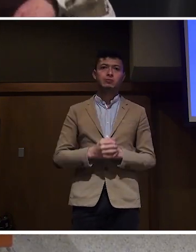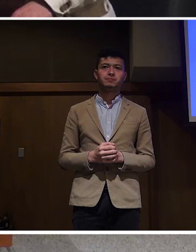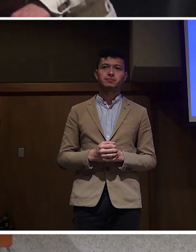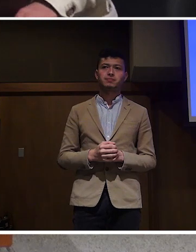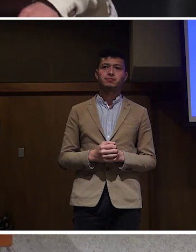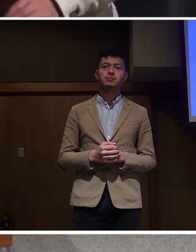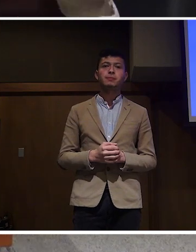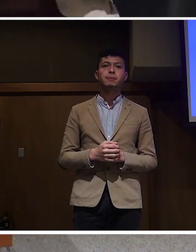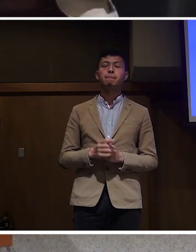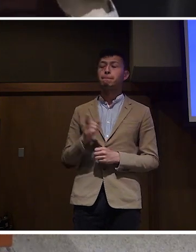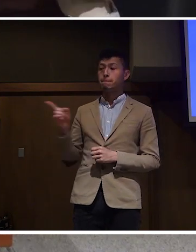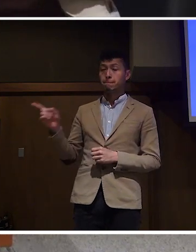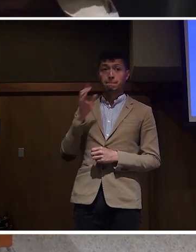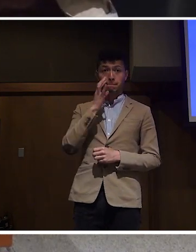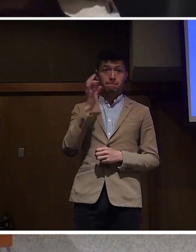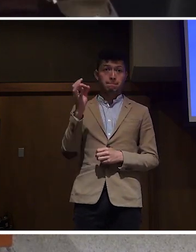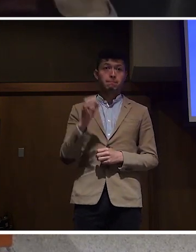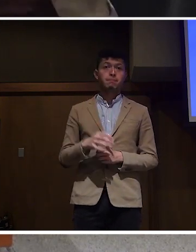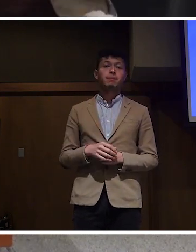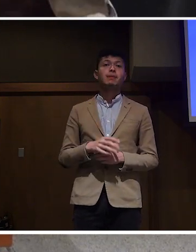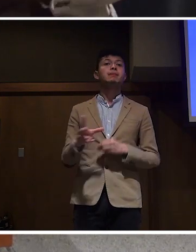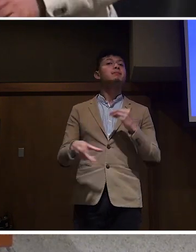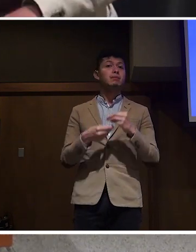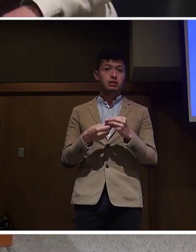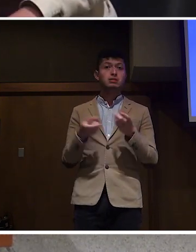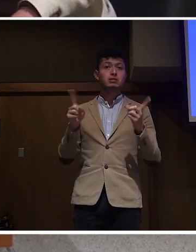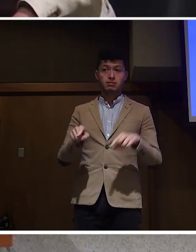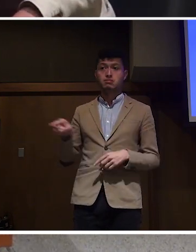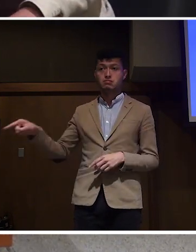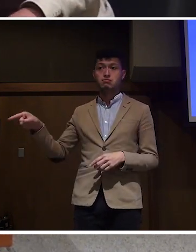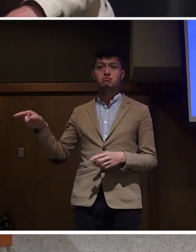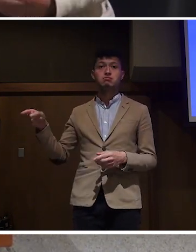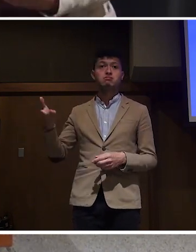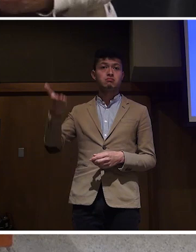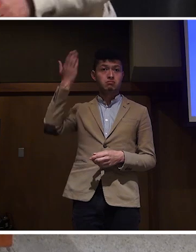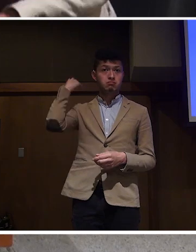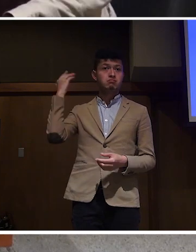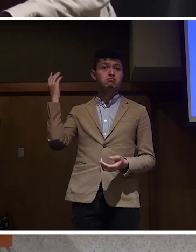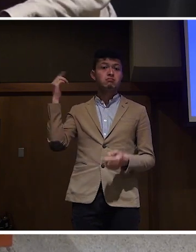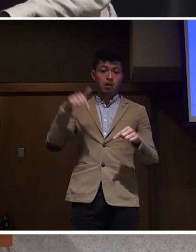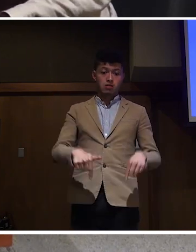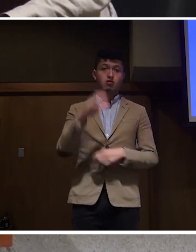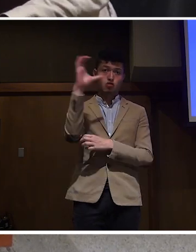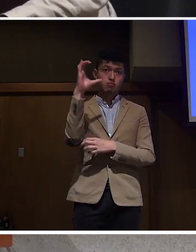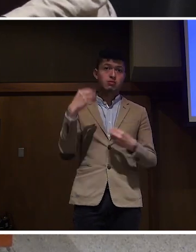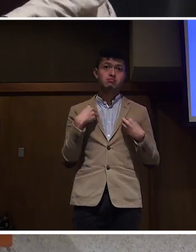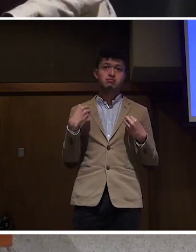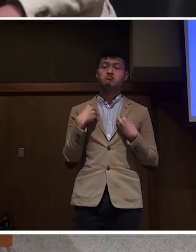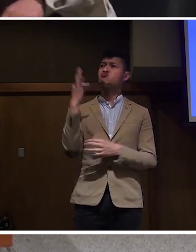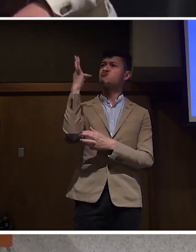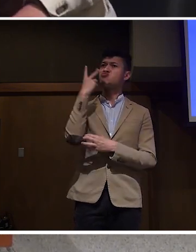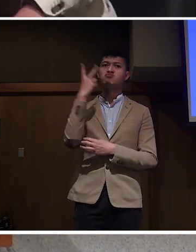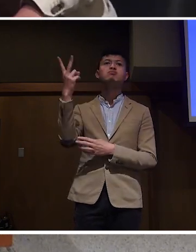Jorge Orlando fue también, para no olvidar cómo fue testigo también de lo que ha sucedido en este país, fue